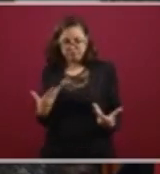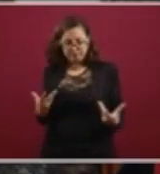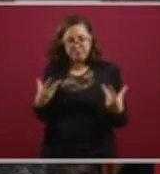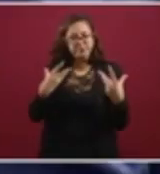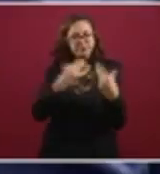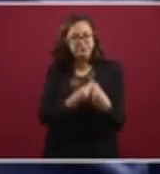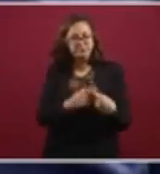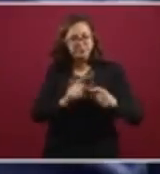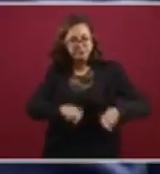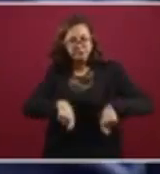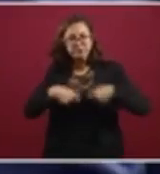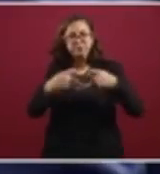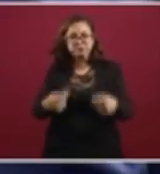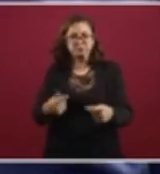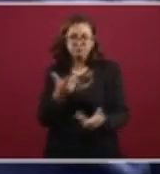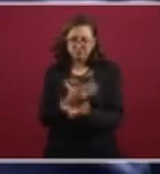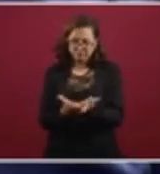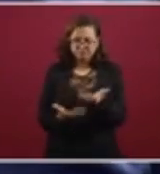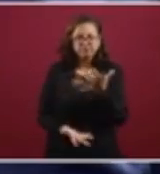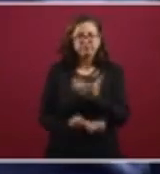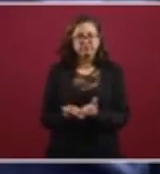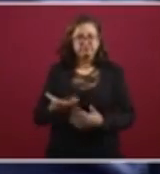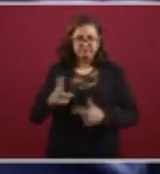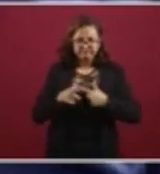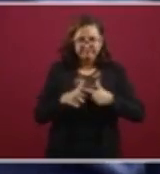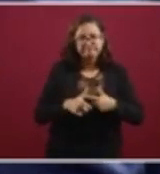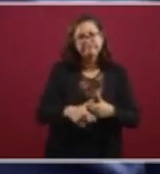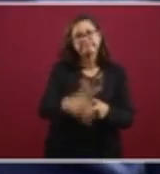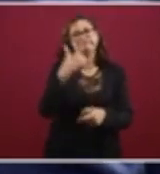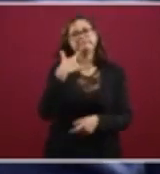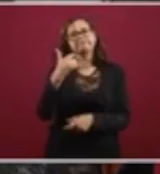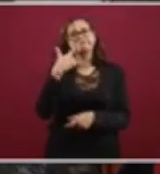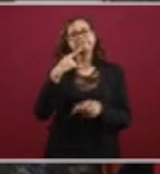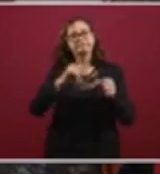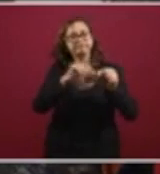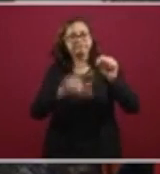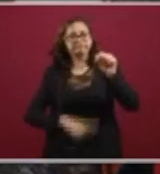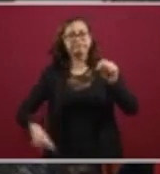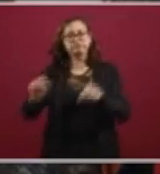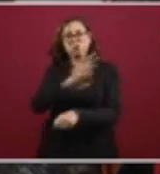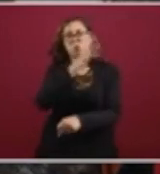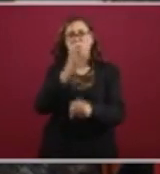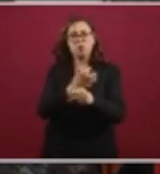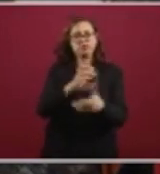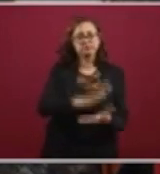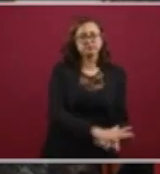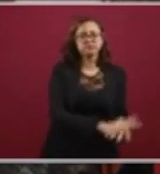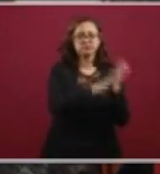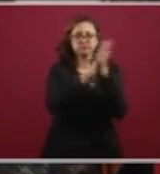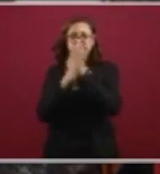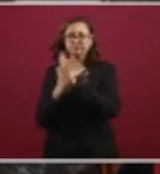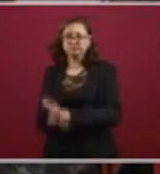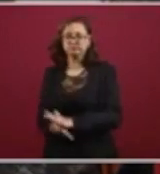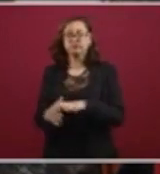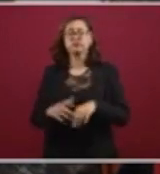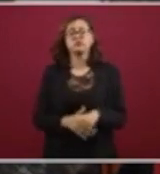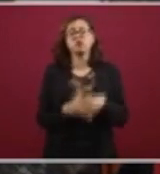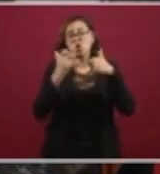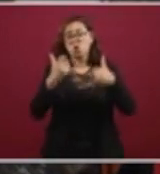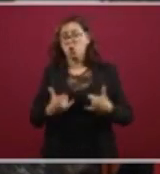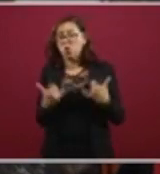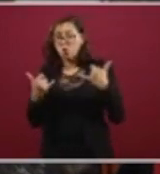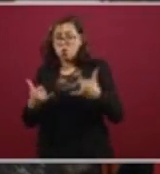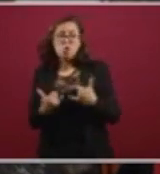como protagonistas en esta cuarta transformación. Jóvenes de todos los sectores y contextos se han sumado por